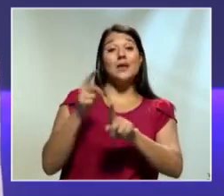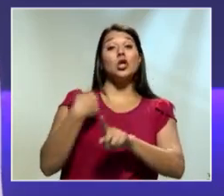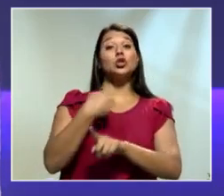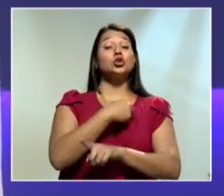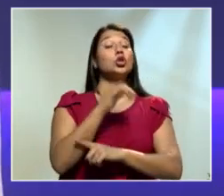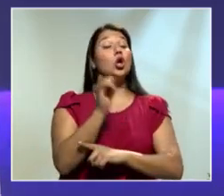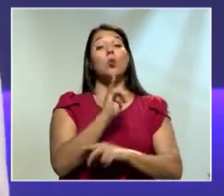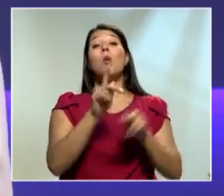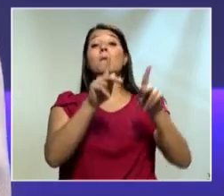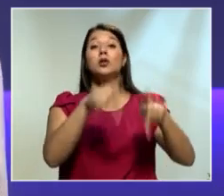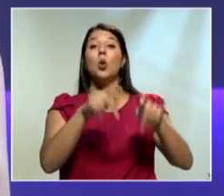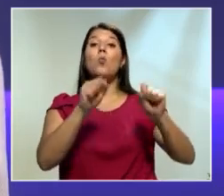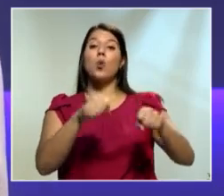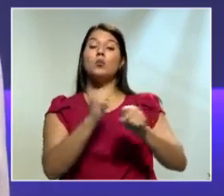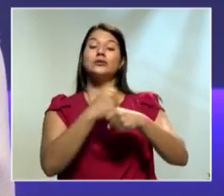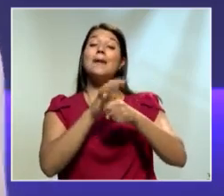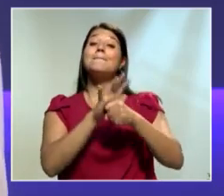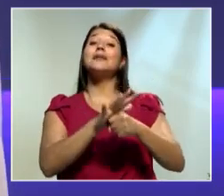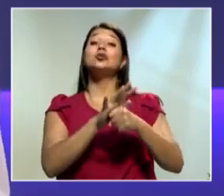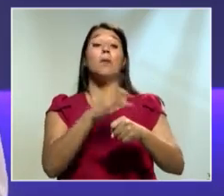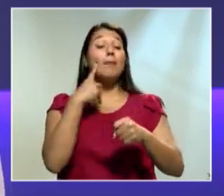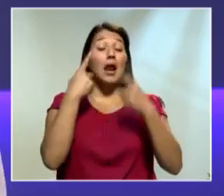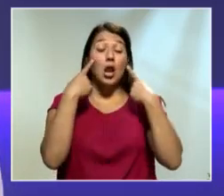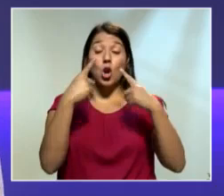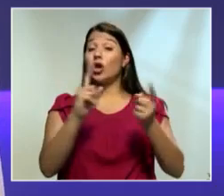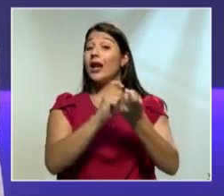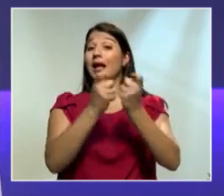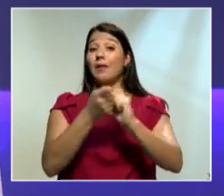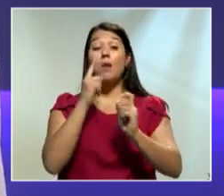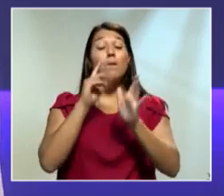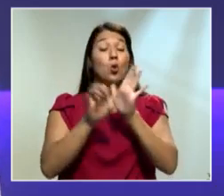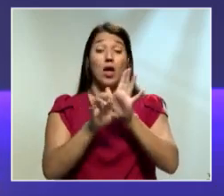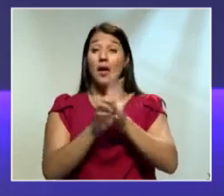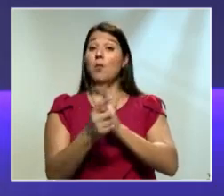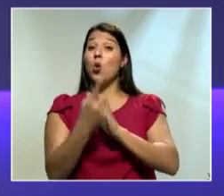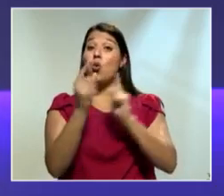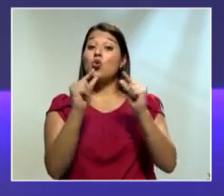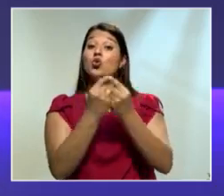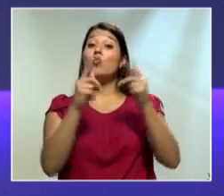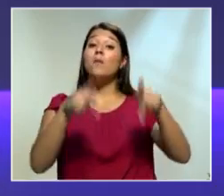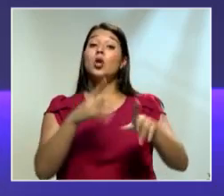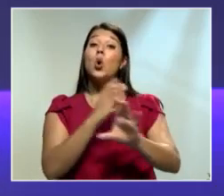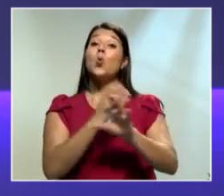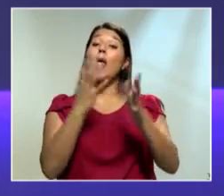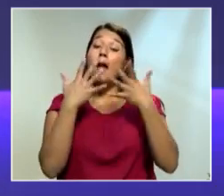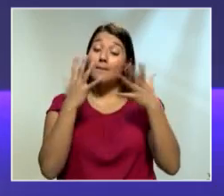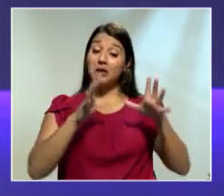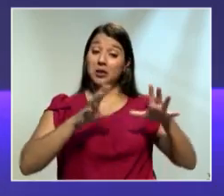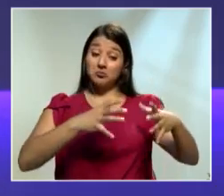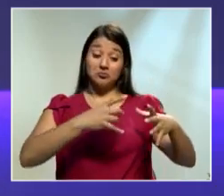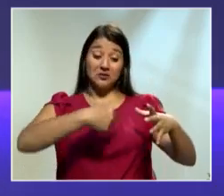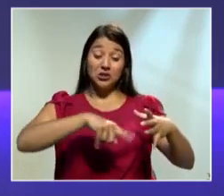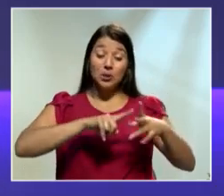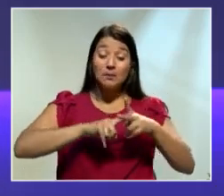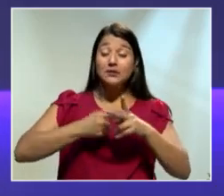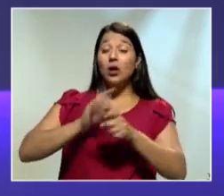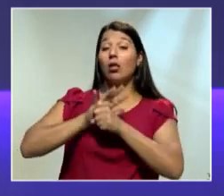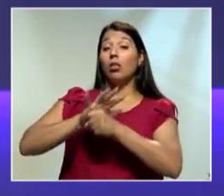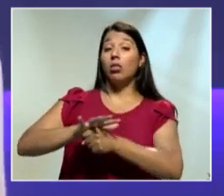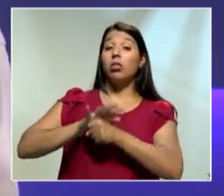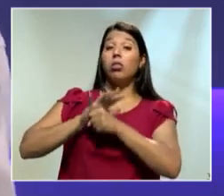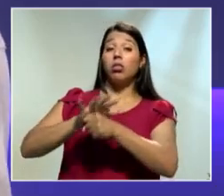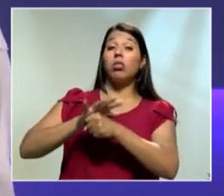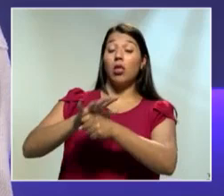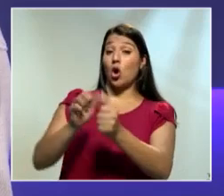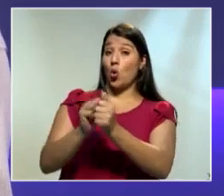generar presión para llevar distintos cambios. Por ejemplo, este grupo de ecologistas que comenzó a generar presión con el tema de las piñeras